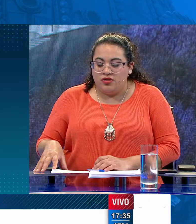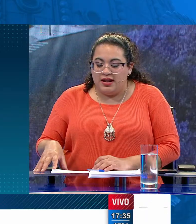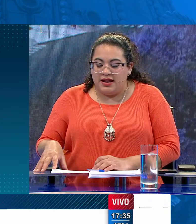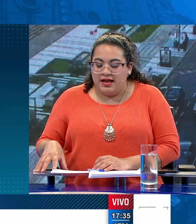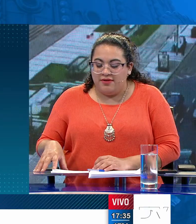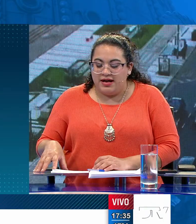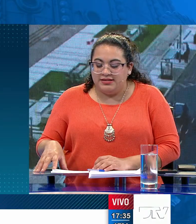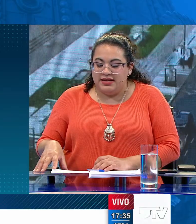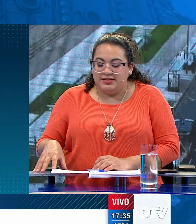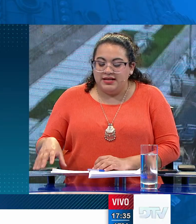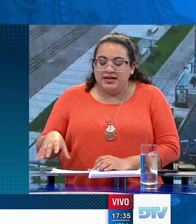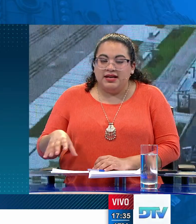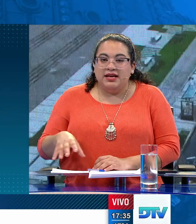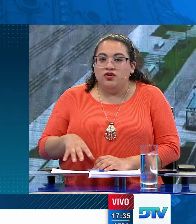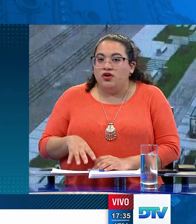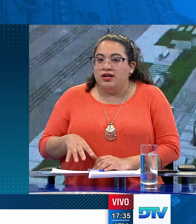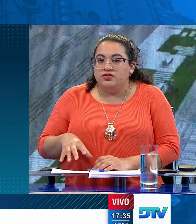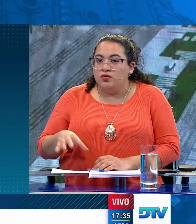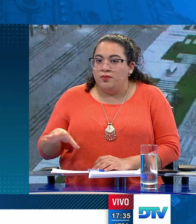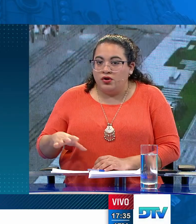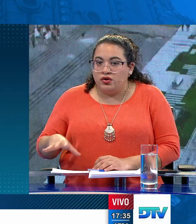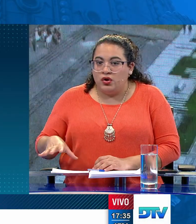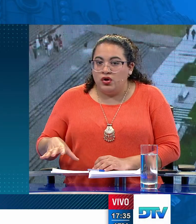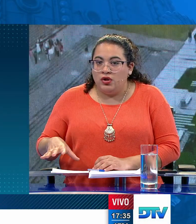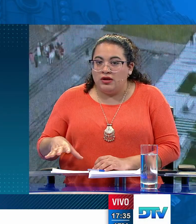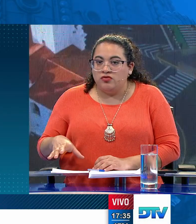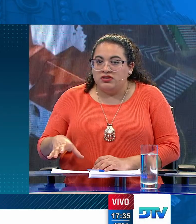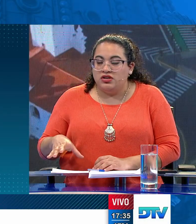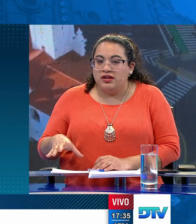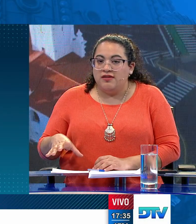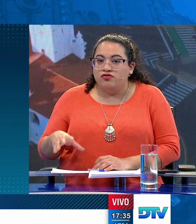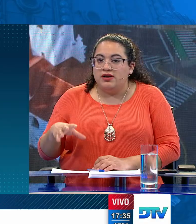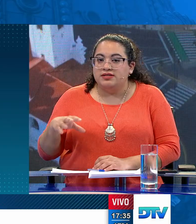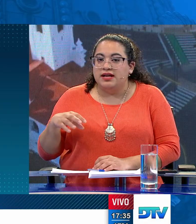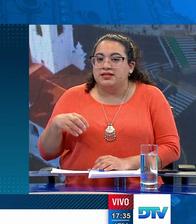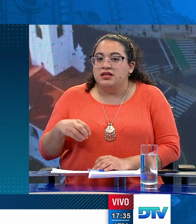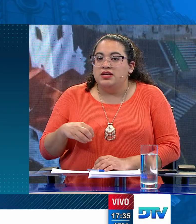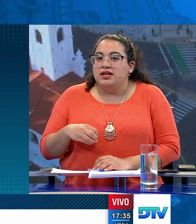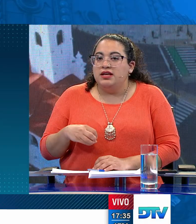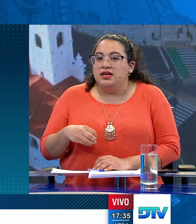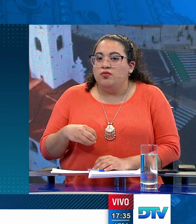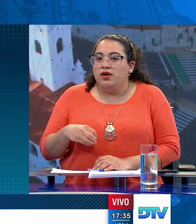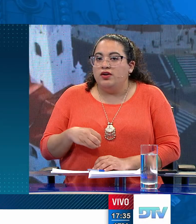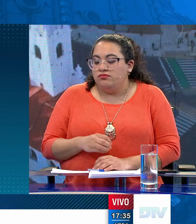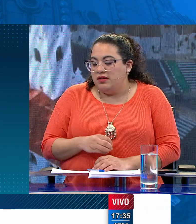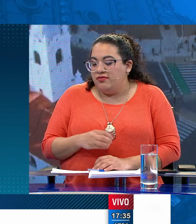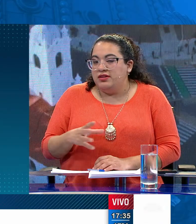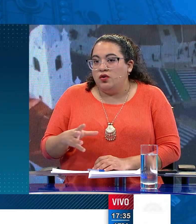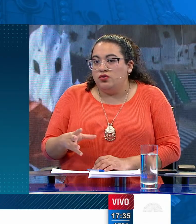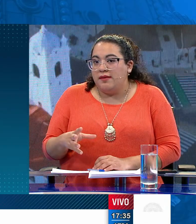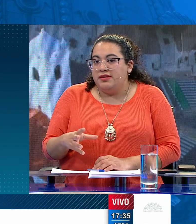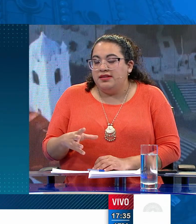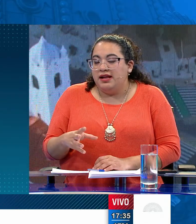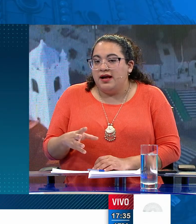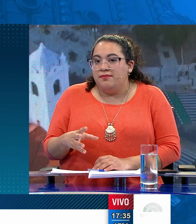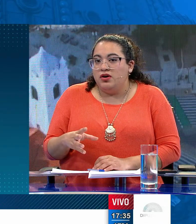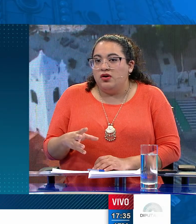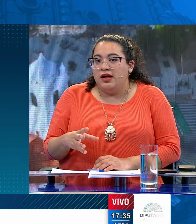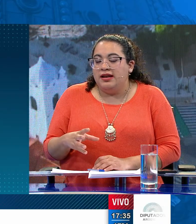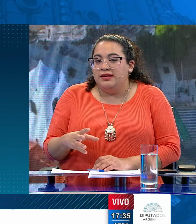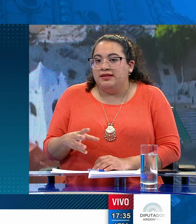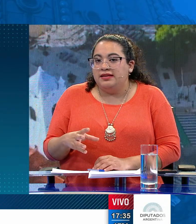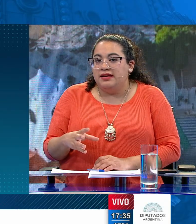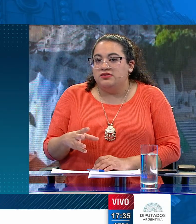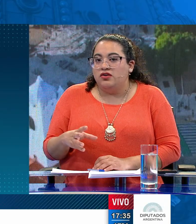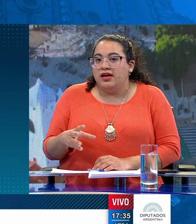marco de la ley bases, que no es un protocolo de actuación de las fuerzas, Y bueno, defendió justamente el cambio